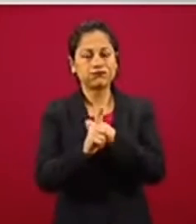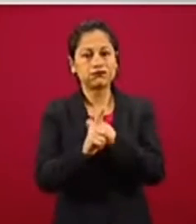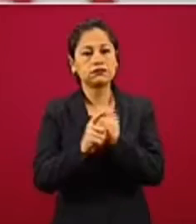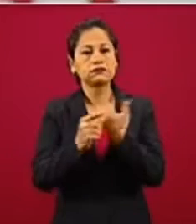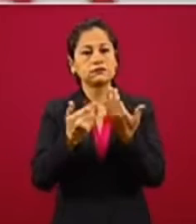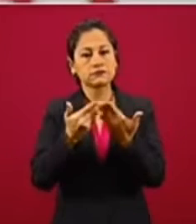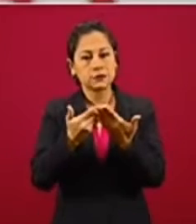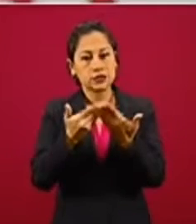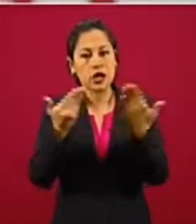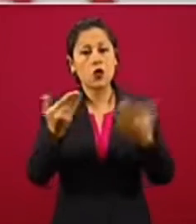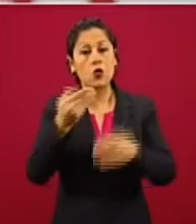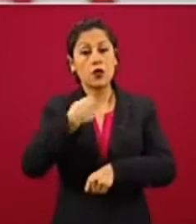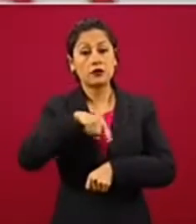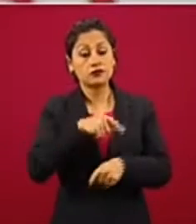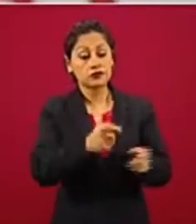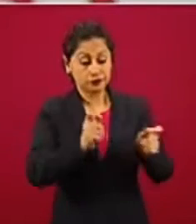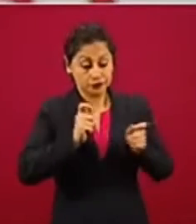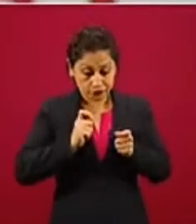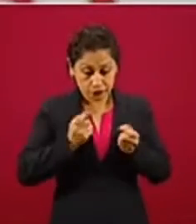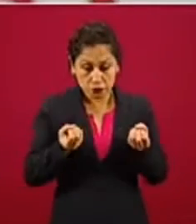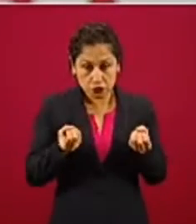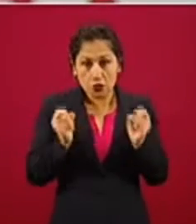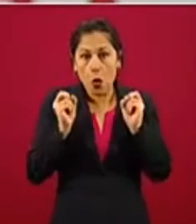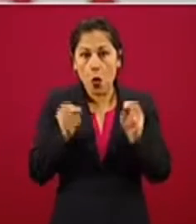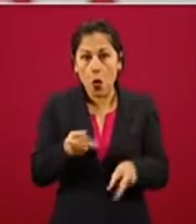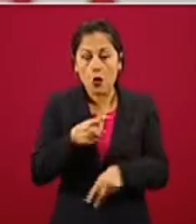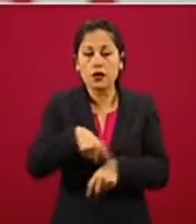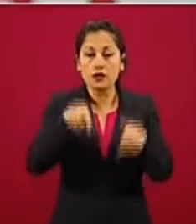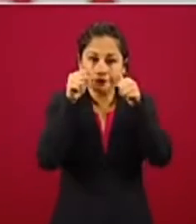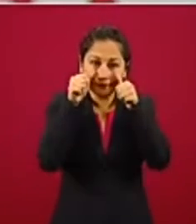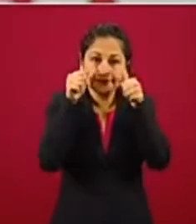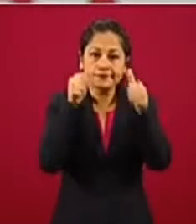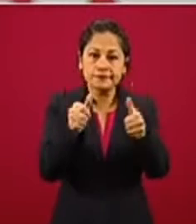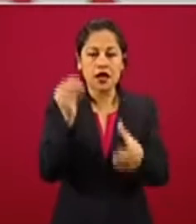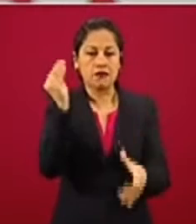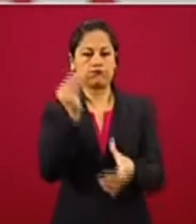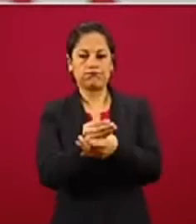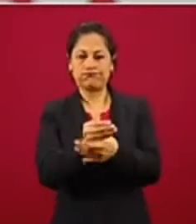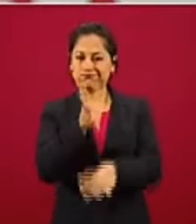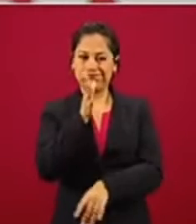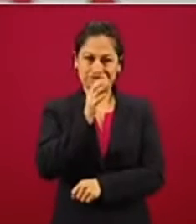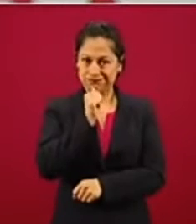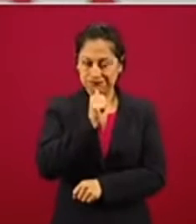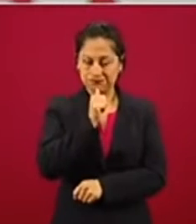no nos va a afectar tanto,